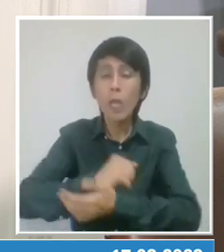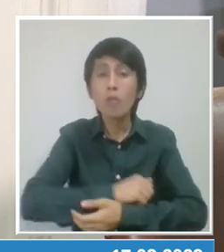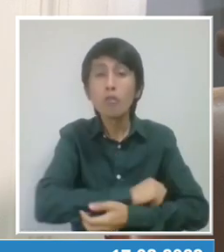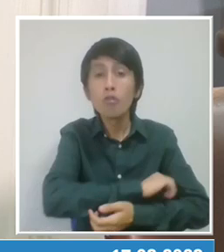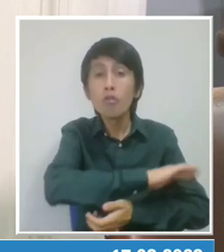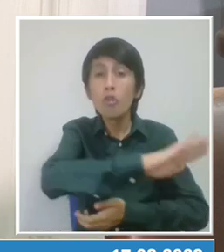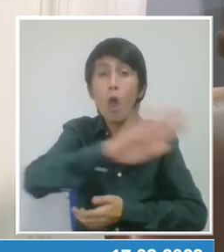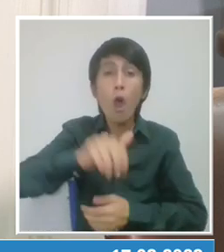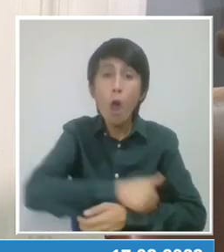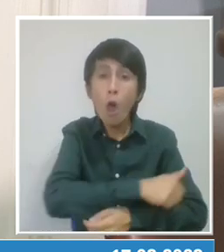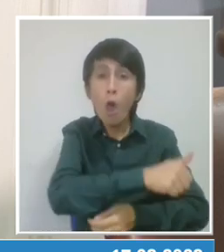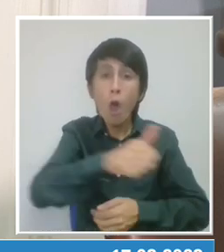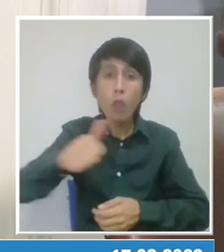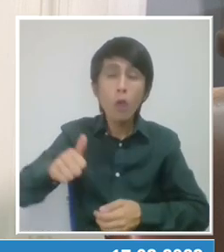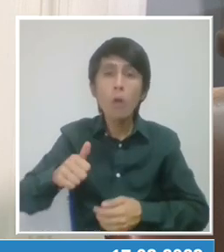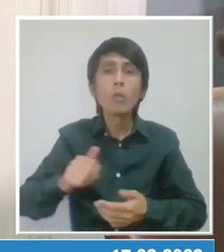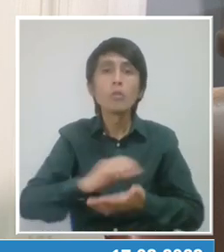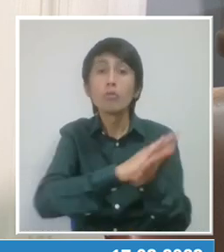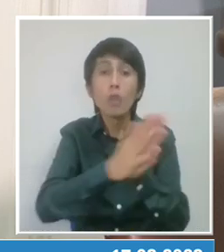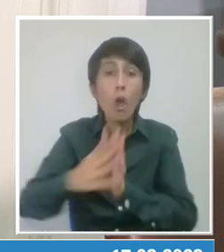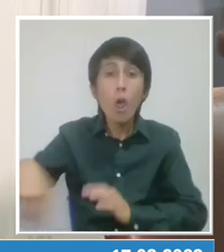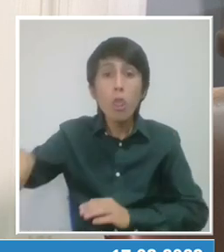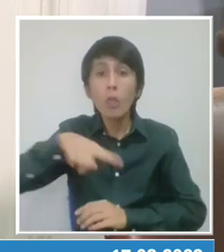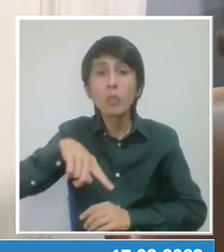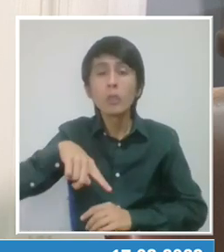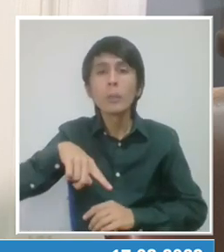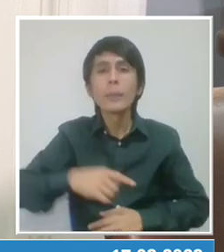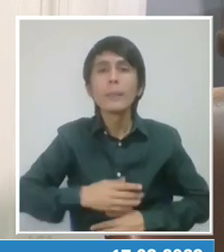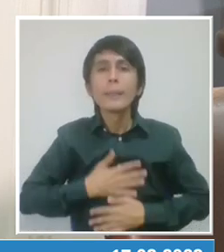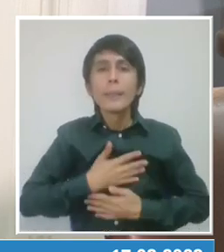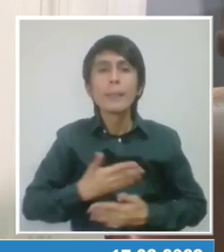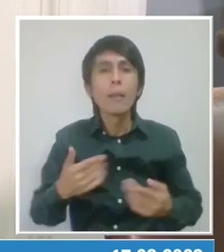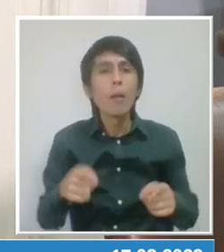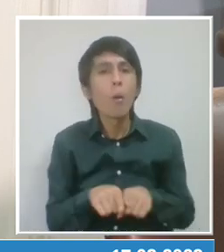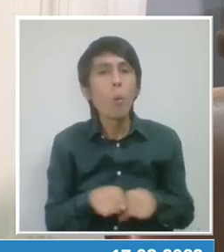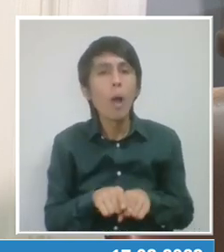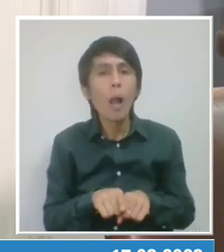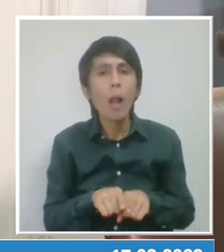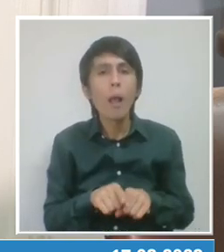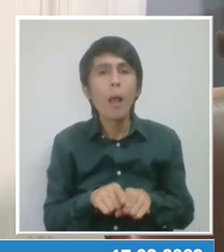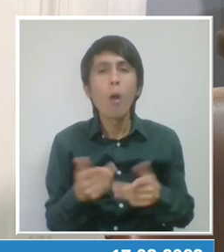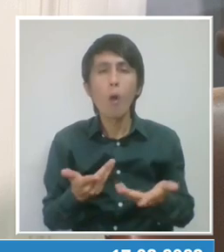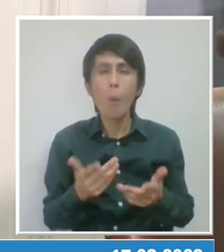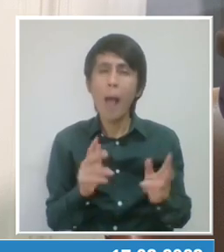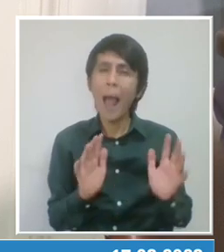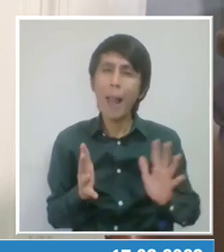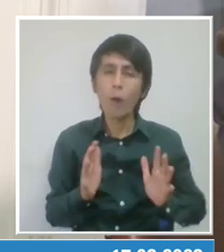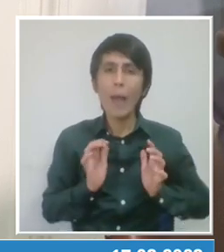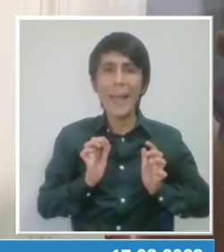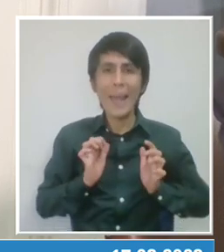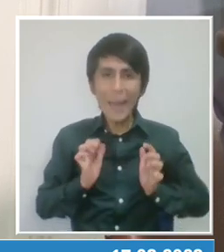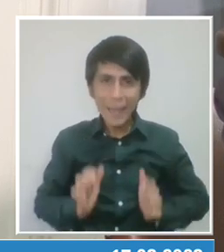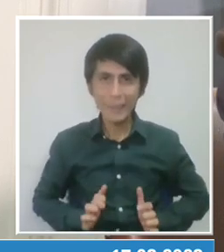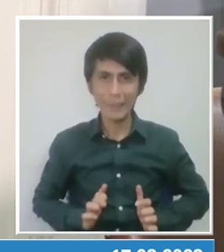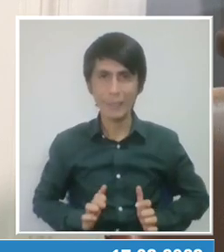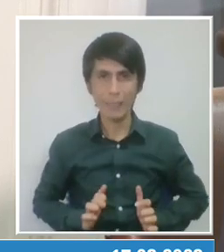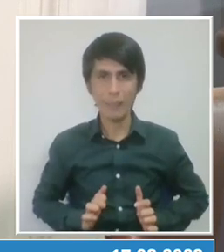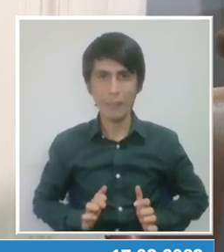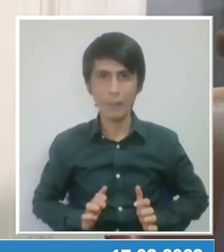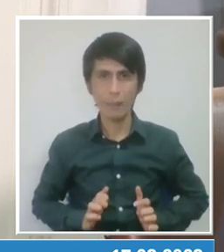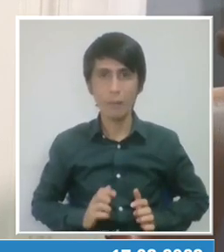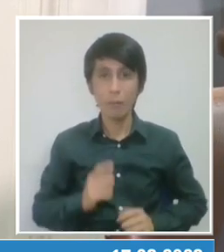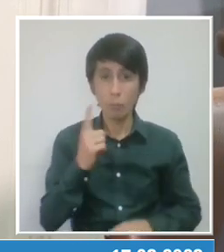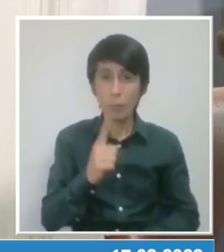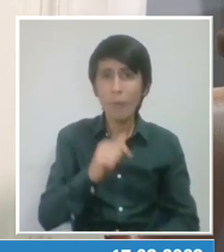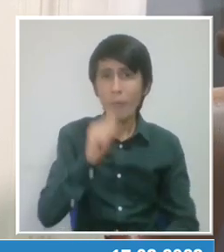que es, si ustedes quieren, en cierto sentido, ética. Pero por Dios, que falta la ética en estos